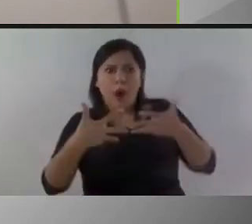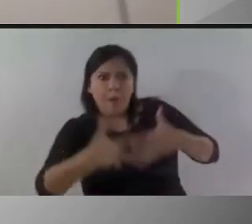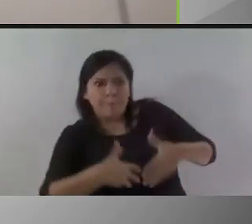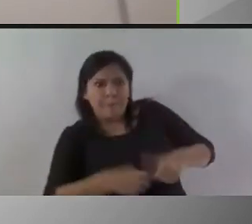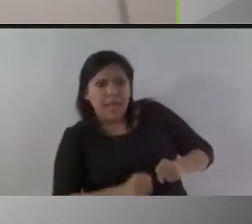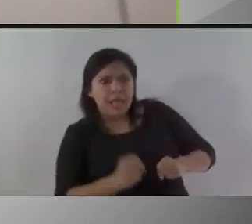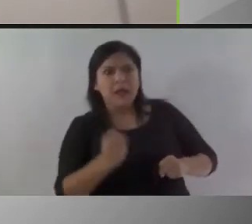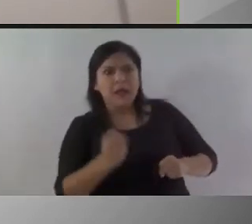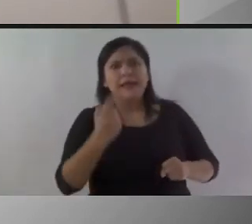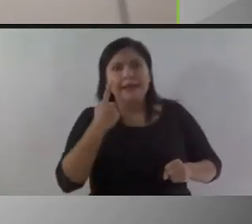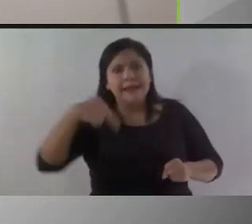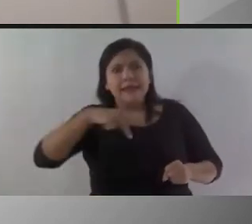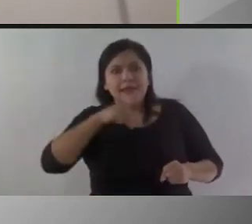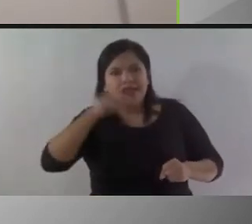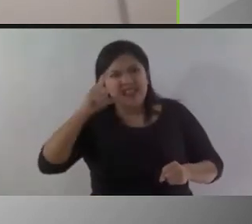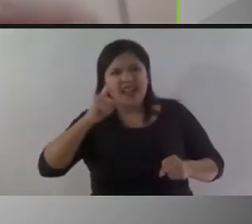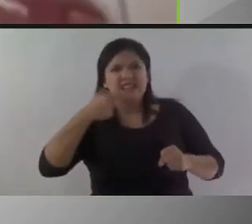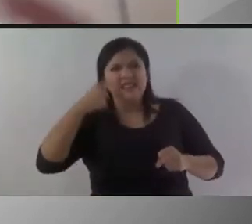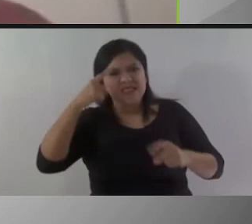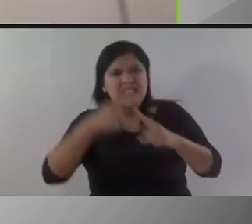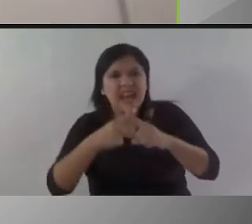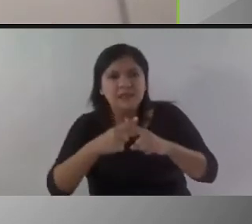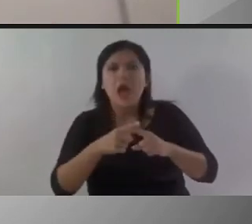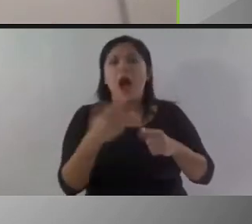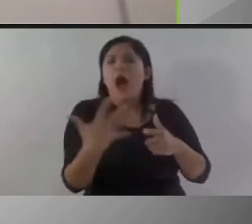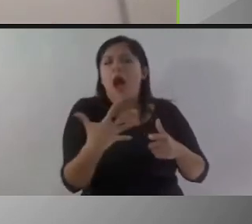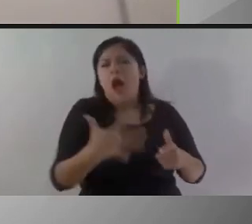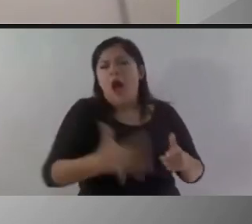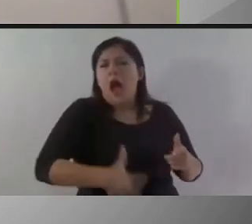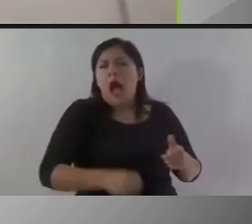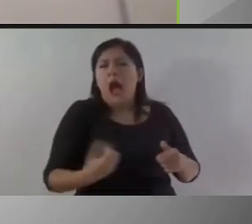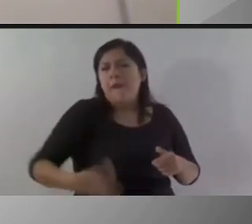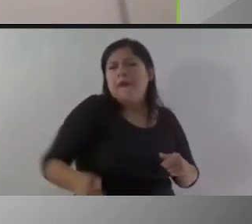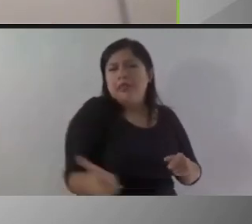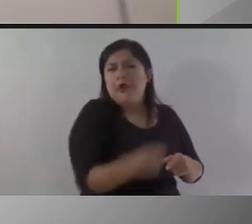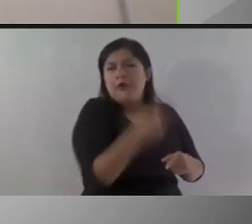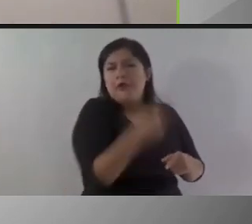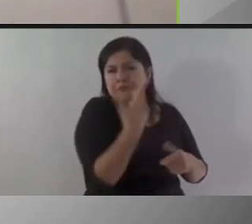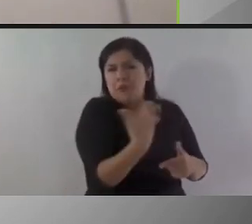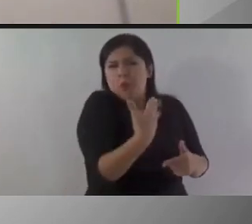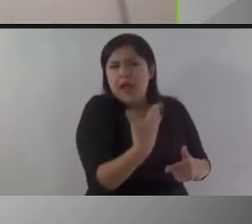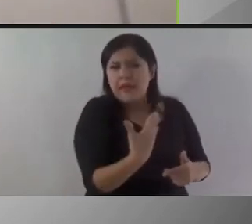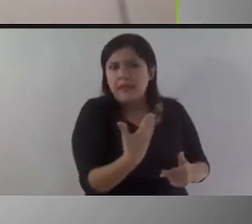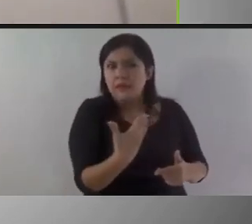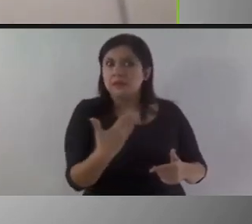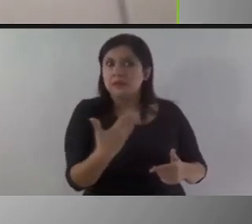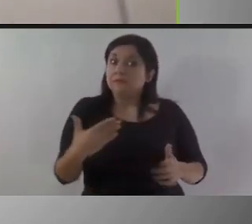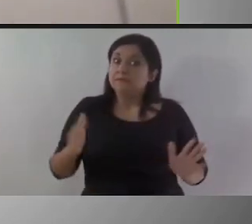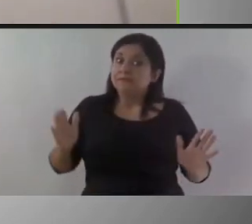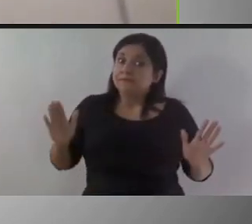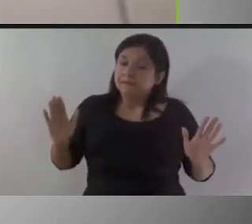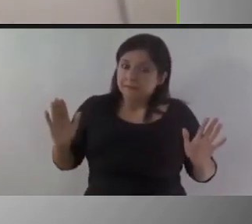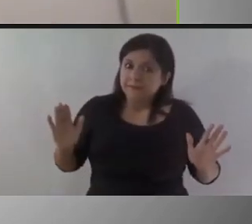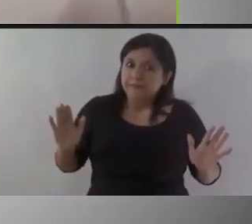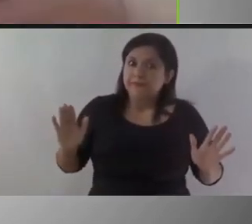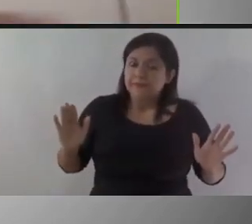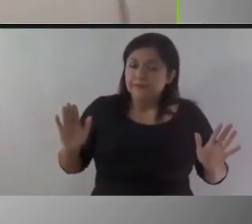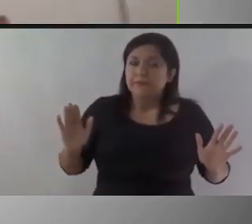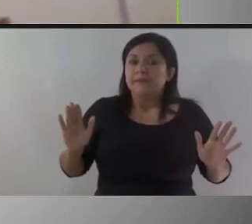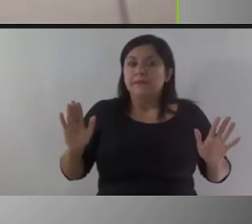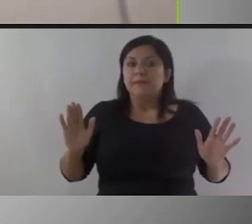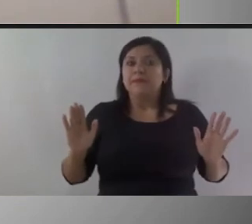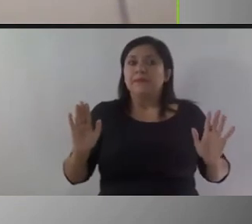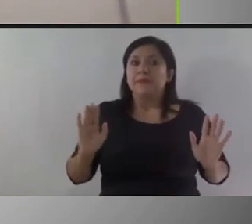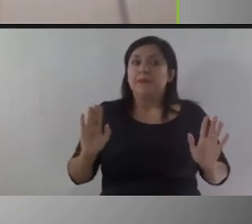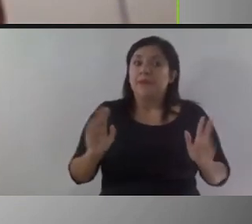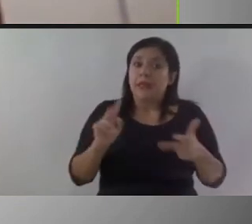considerado, digamos, una malformación abortable. Pero luego hay dos aspectos, digamos,